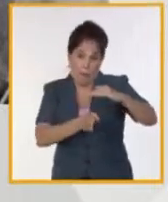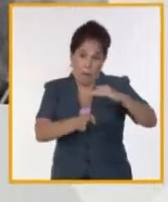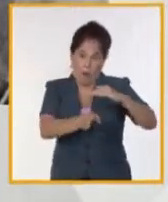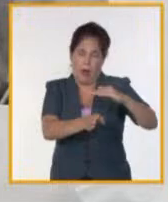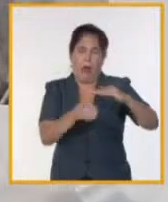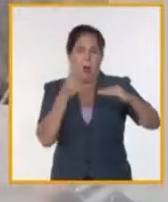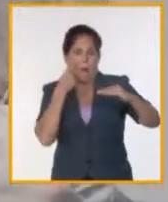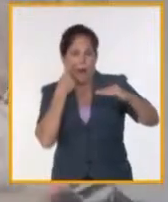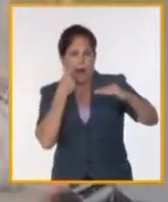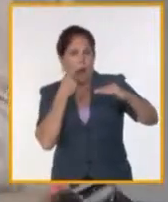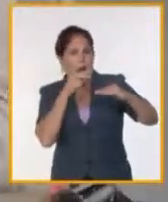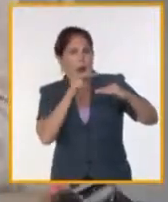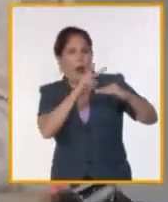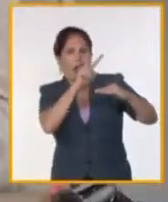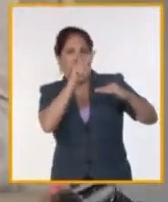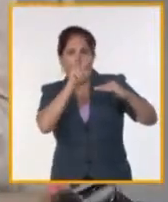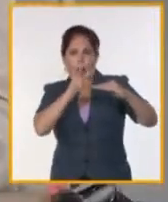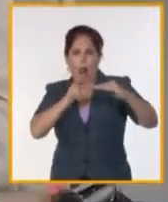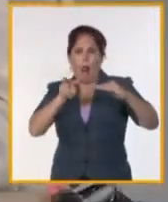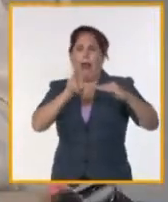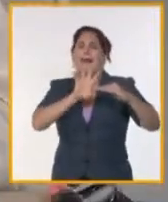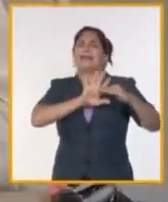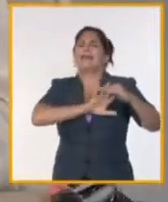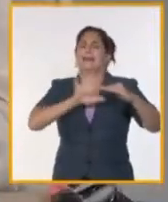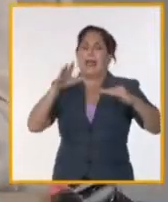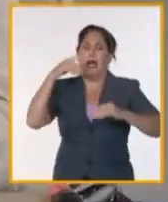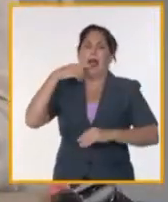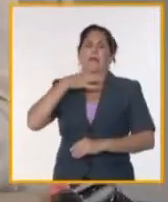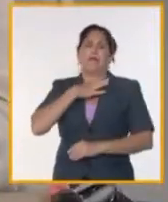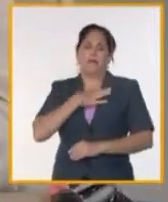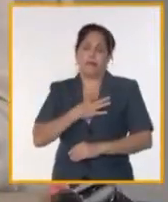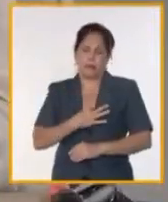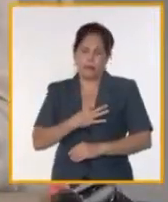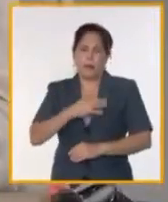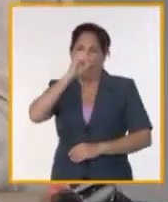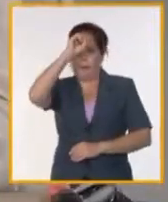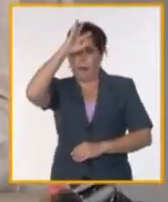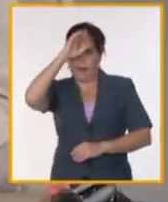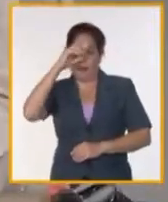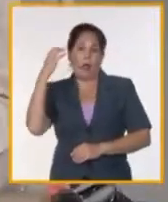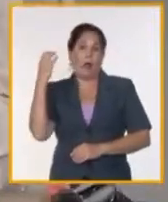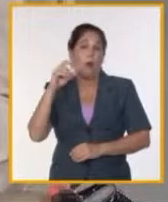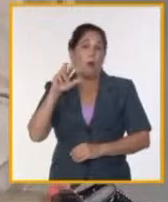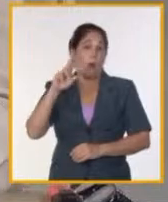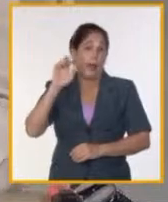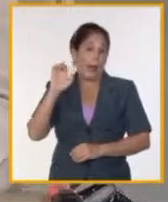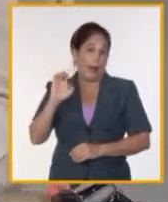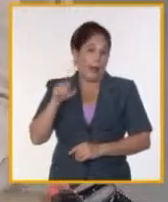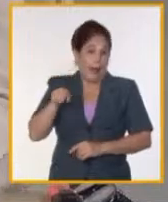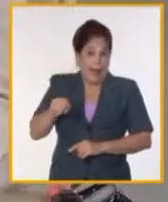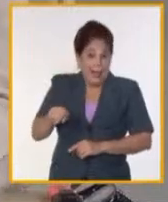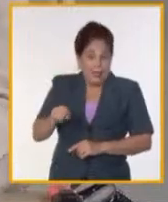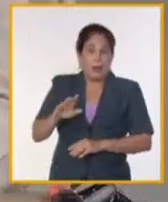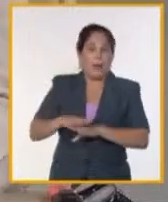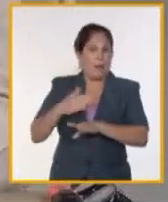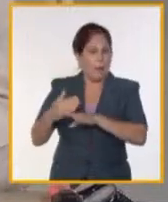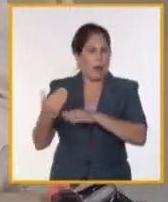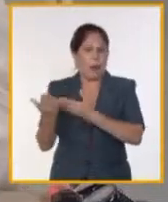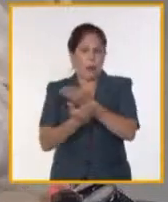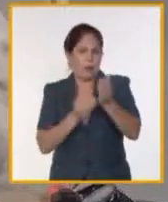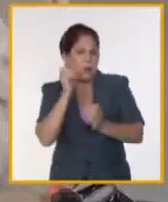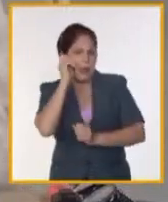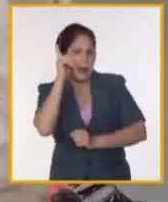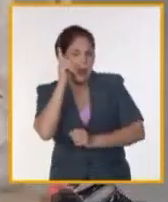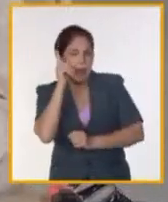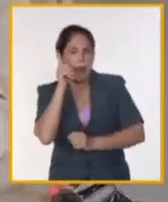idea muy exacta de cómo era que se hacía la minería en Cuba en el caso del cobre, lo que le permitió después compartir esa idea con